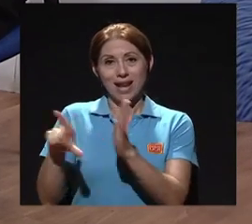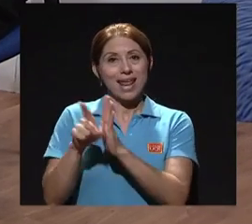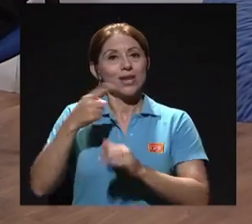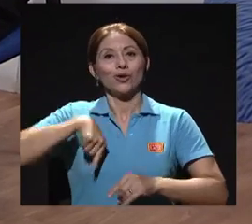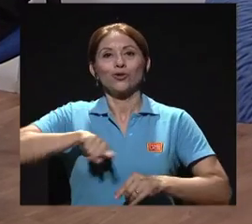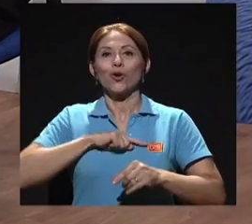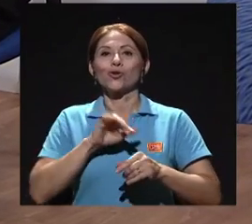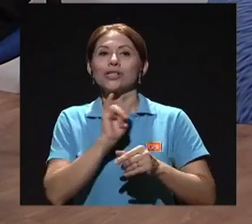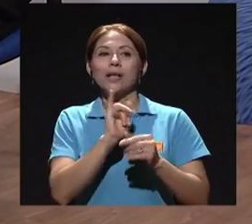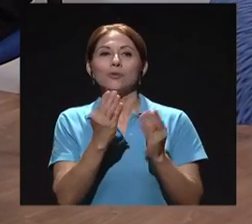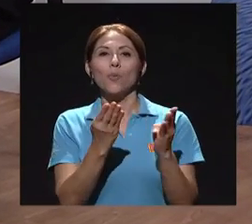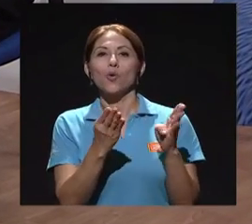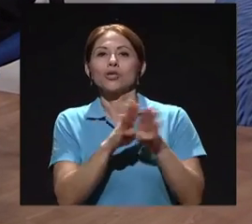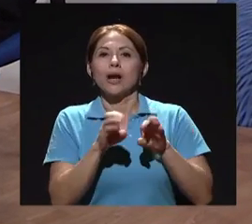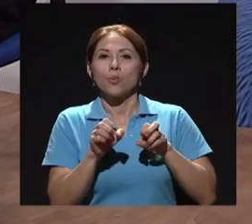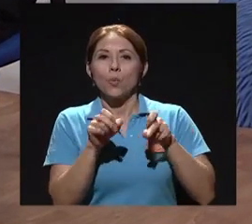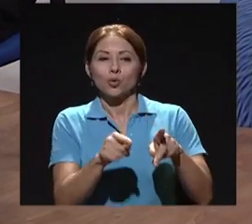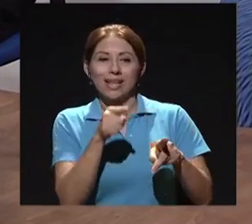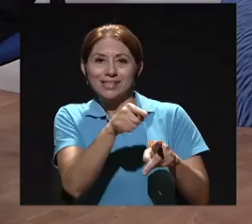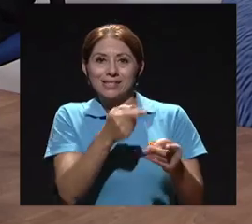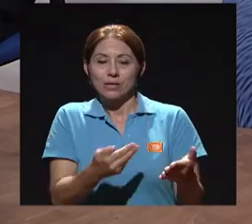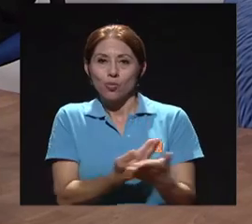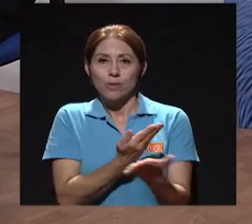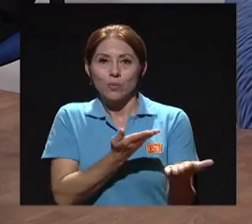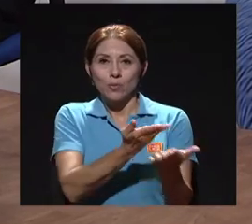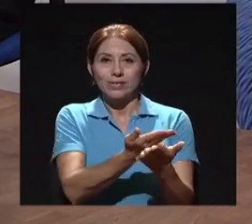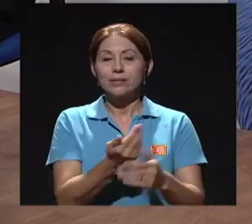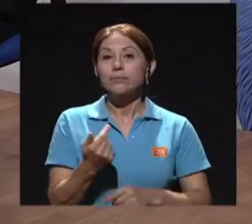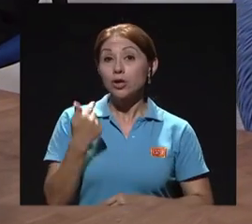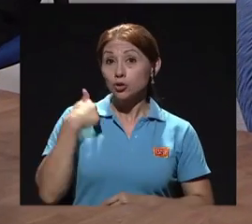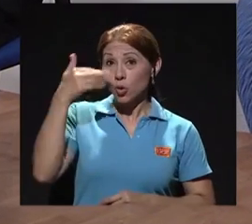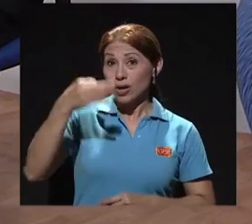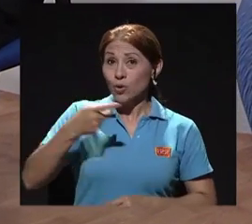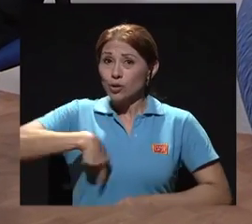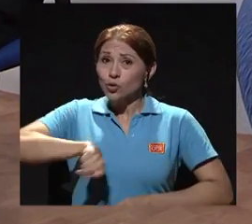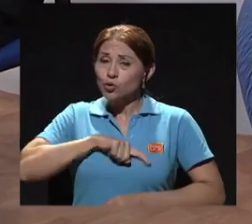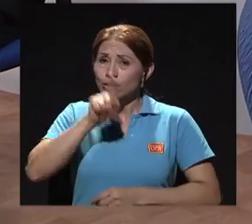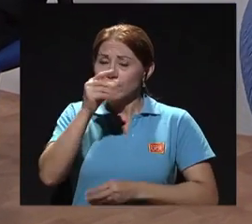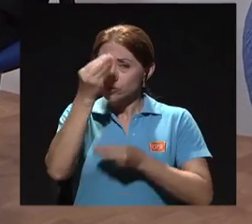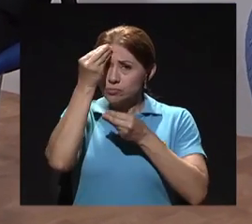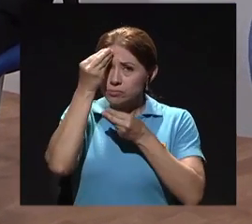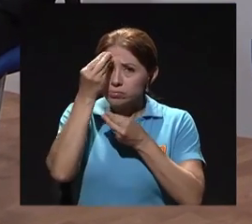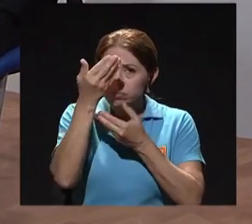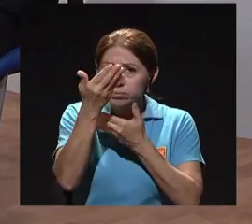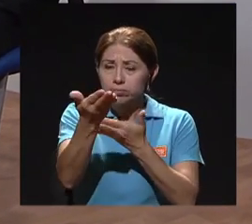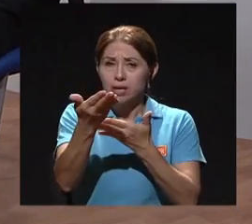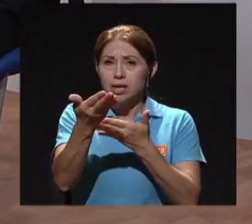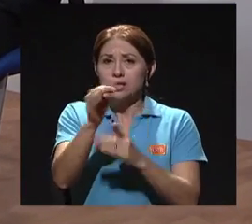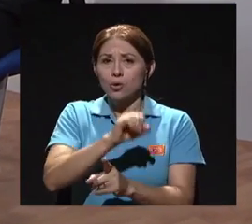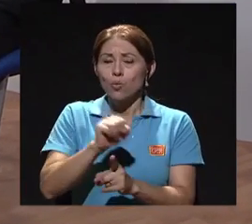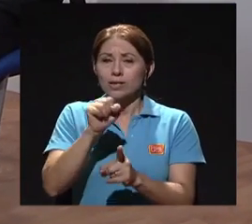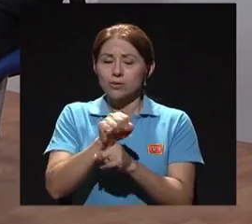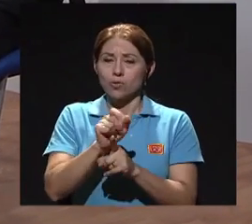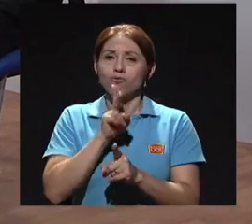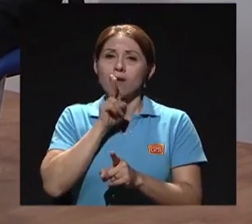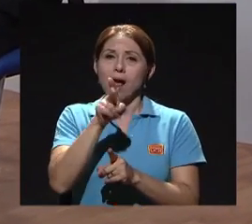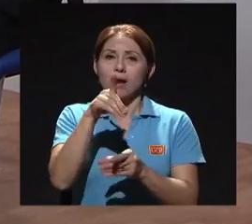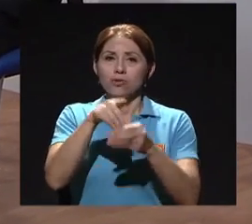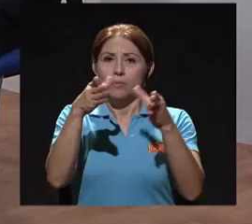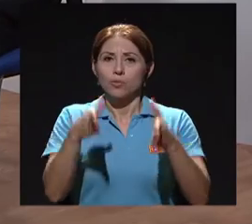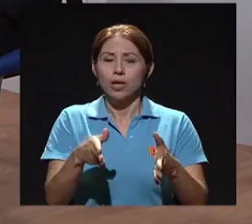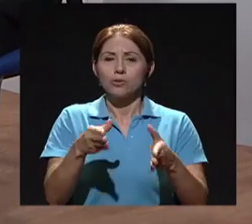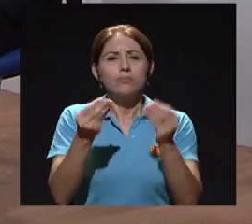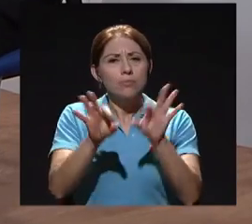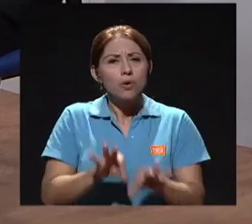todas las diferentes fuerzas deberíamos de informarle a los diputados la situación real de esta de saleh me parece que es un papel importantísimo